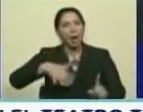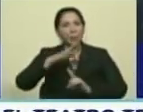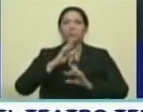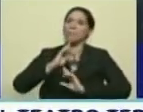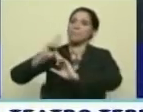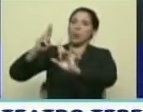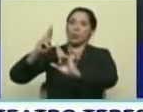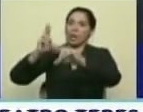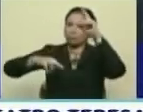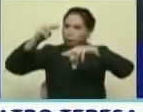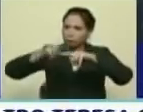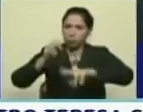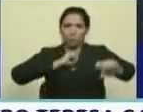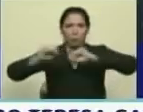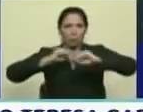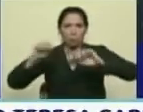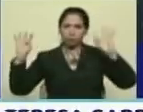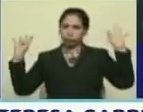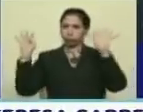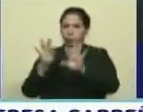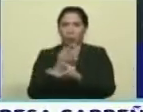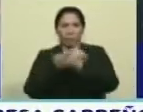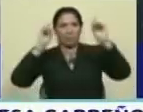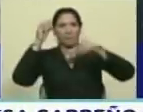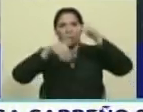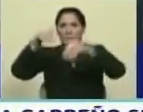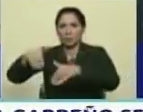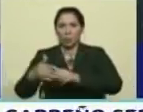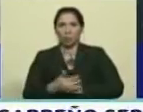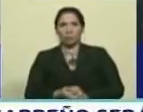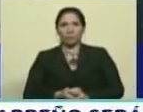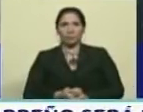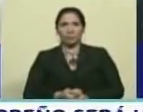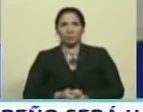con obras, con movilizaciones, con democracia, con voto.